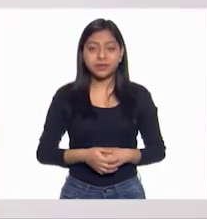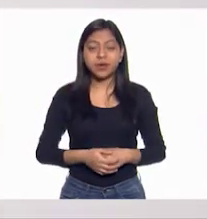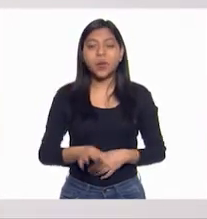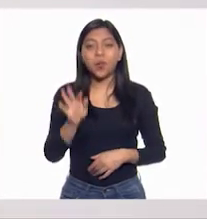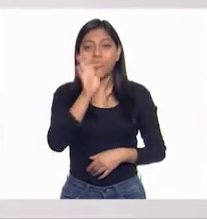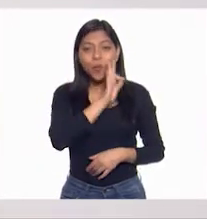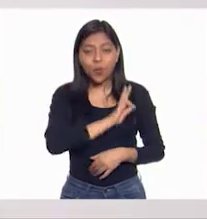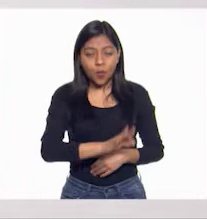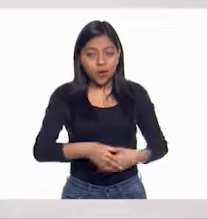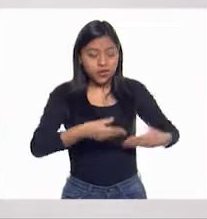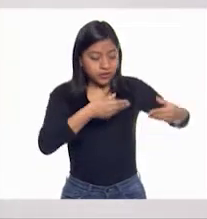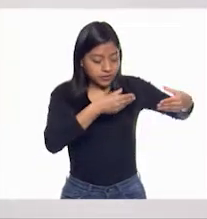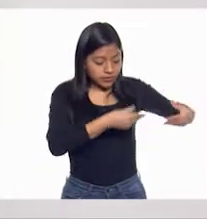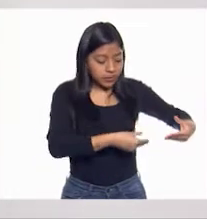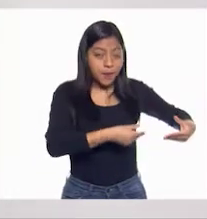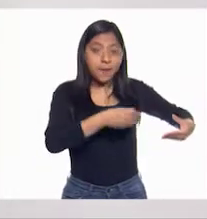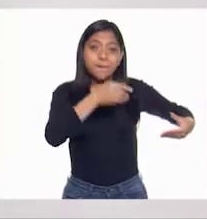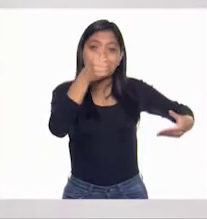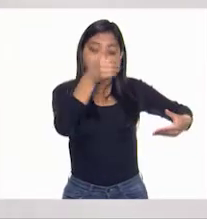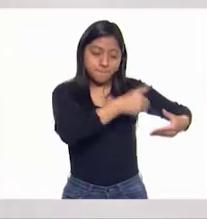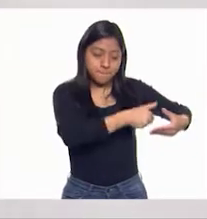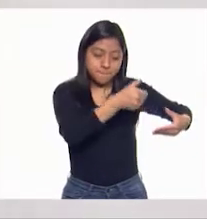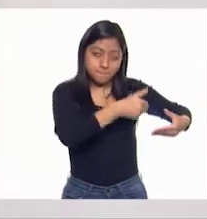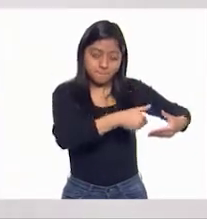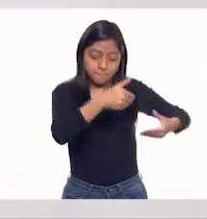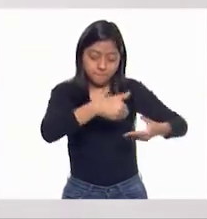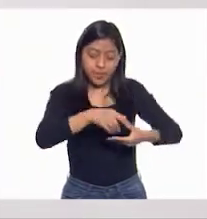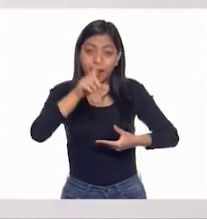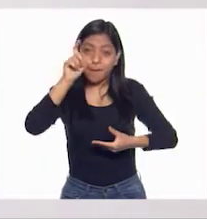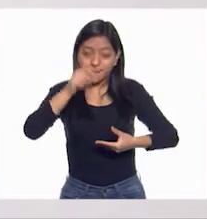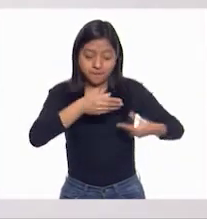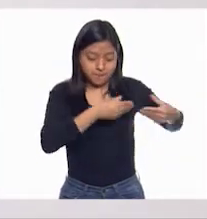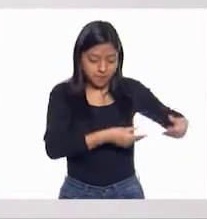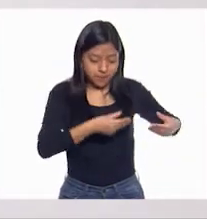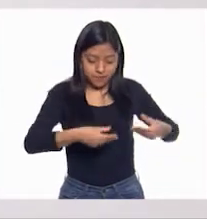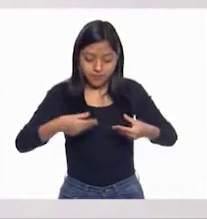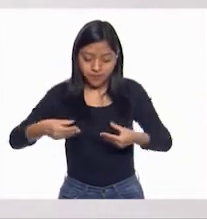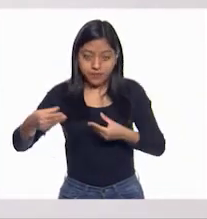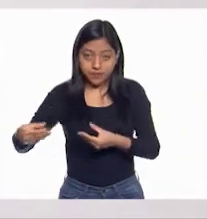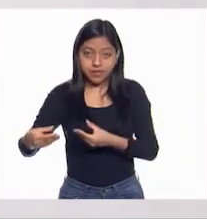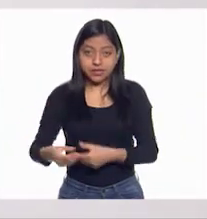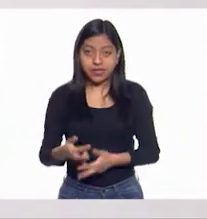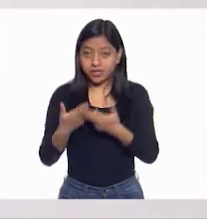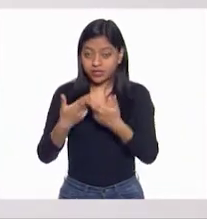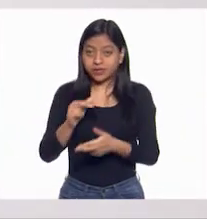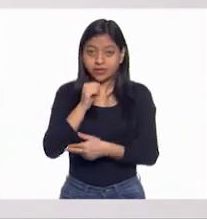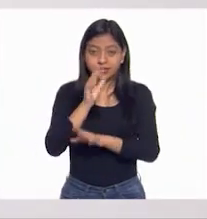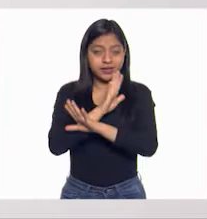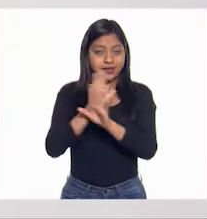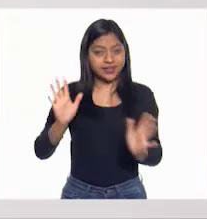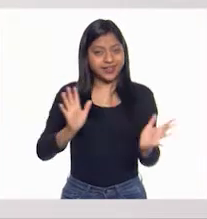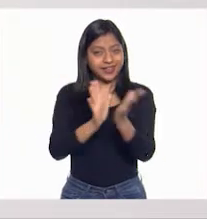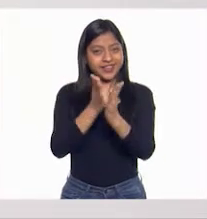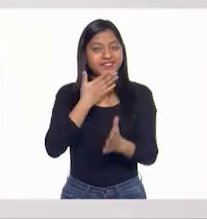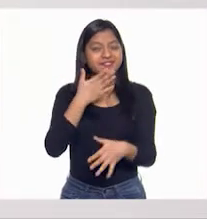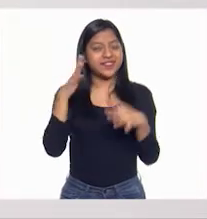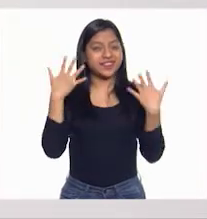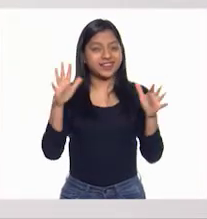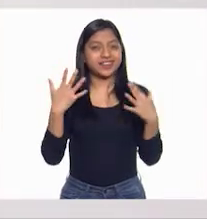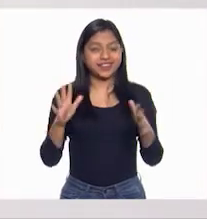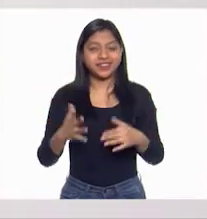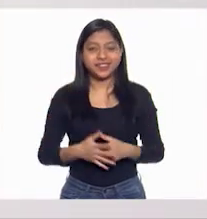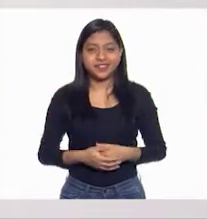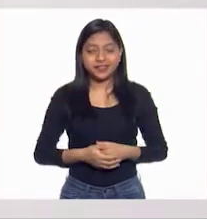formar 20 paquetes. ¡Muy bien, Ale! Bien, compañera. Lo logramos. Muy bien,